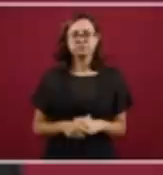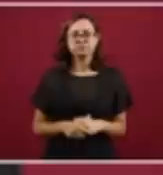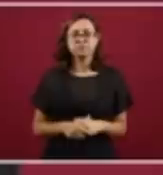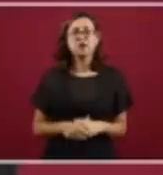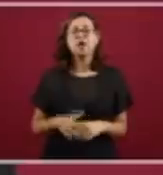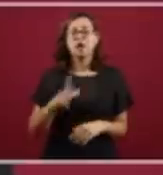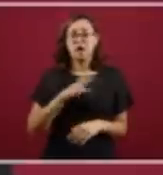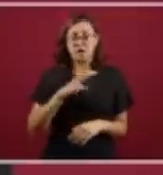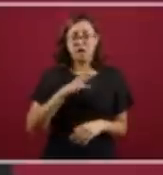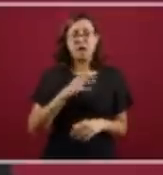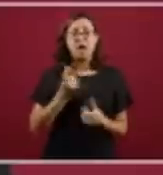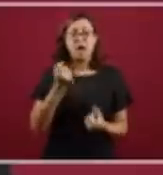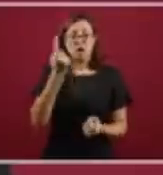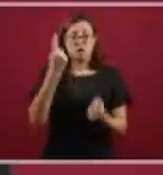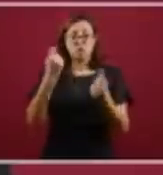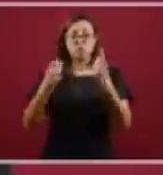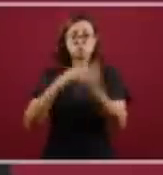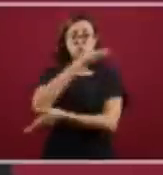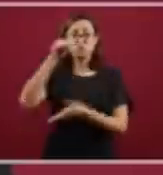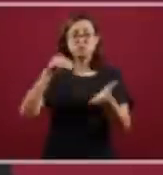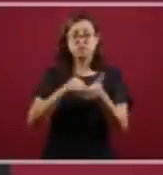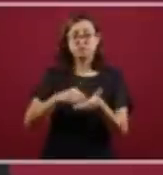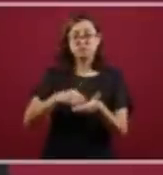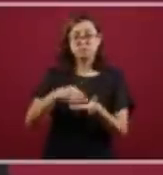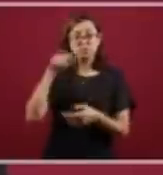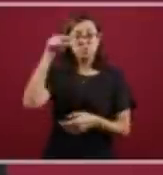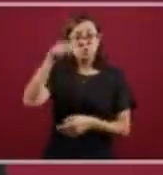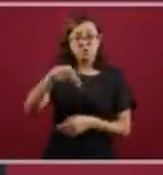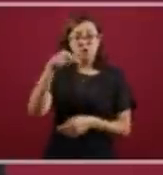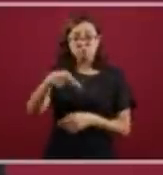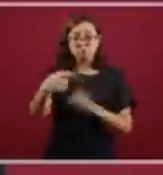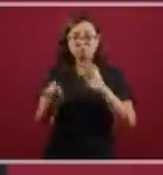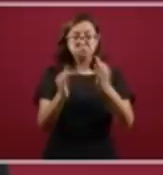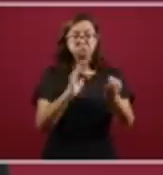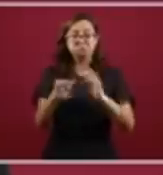incluso cabeceras municipales en donde no hay